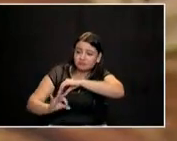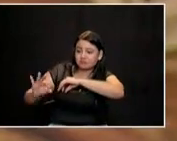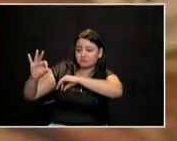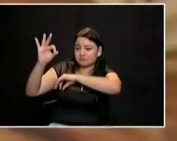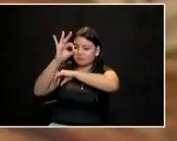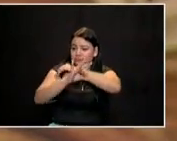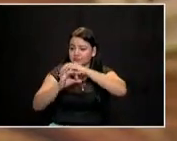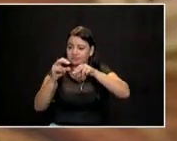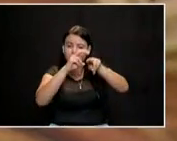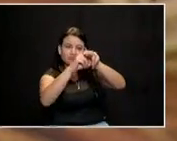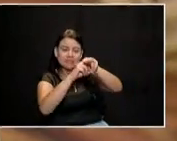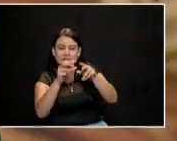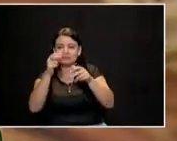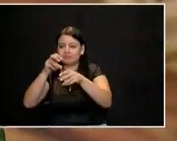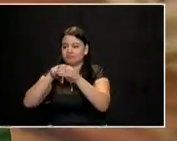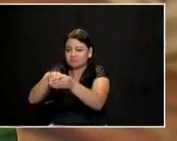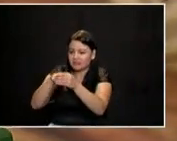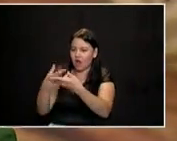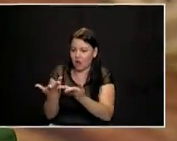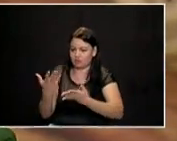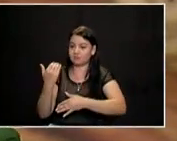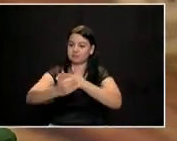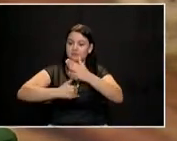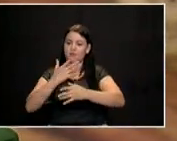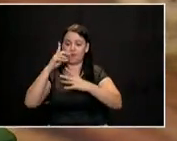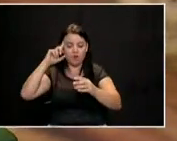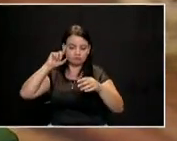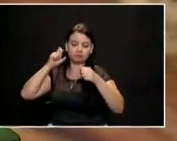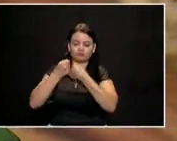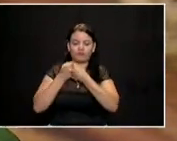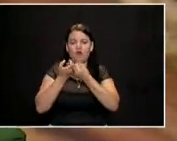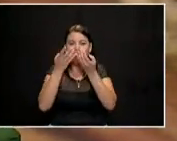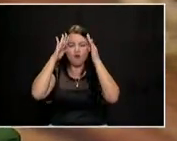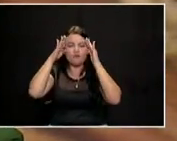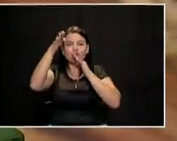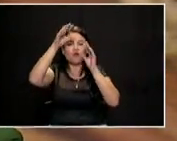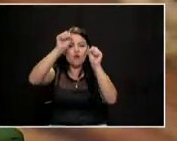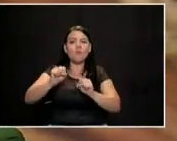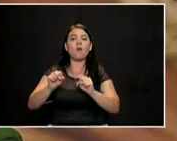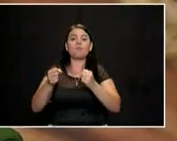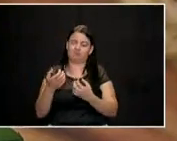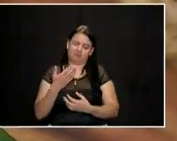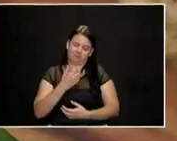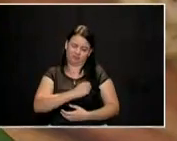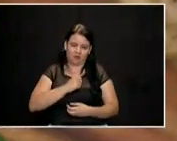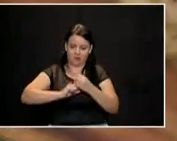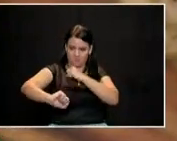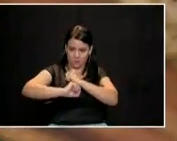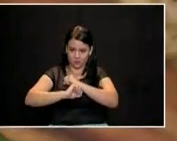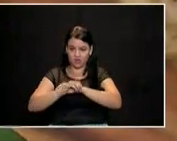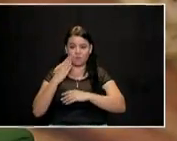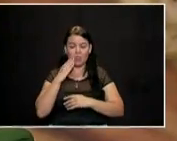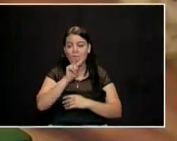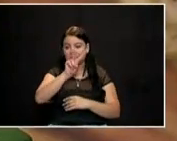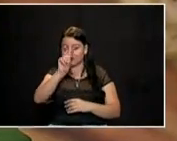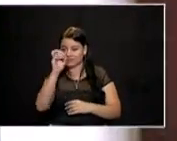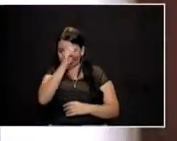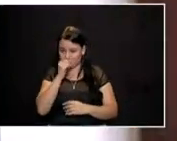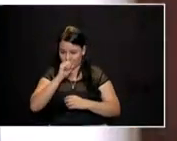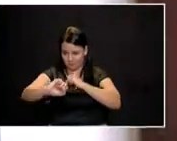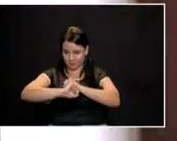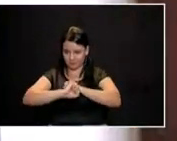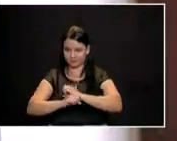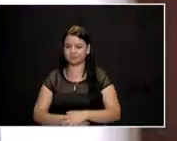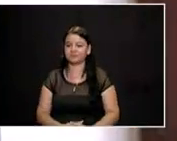construir colectivamente cuál es esta apuesta de futuro para la ciudad. Voten por Beatriz Rabe el 27 de octubre.